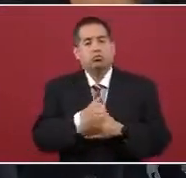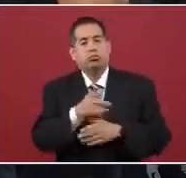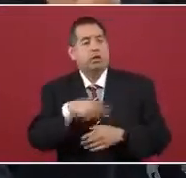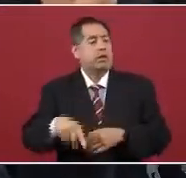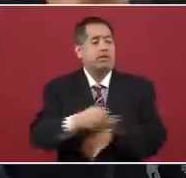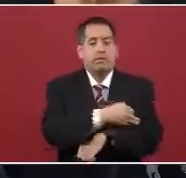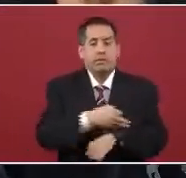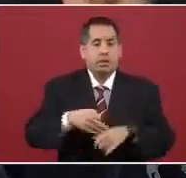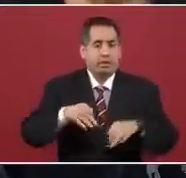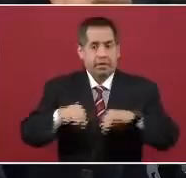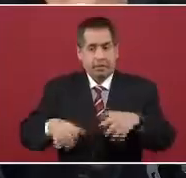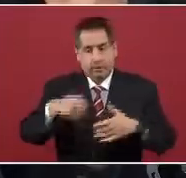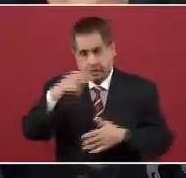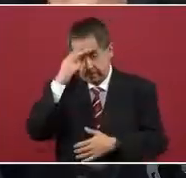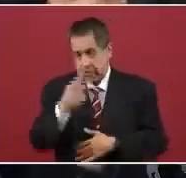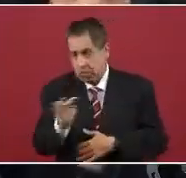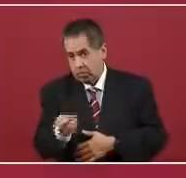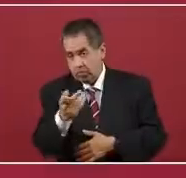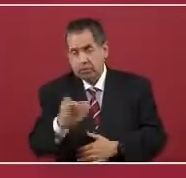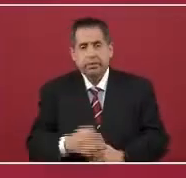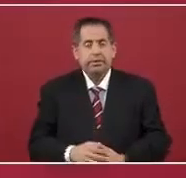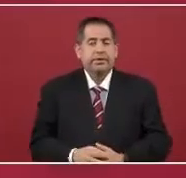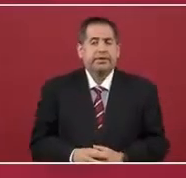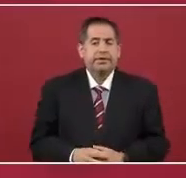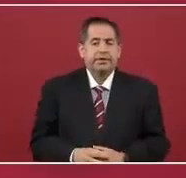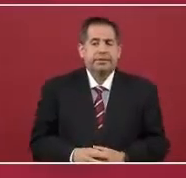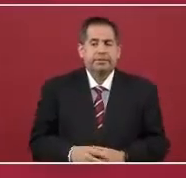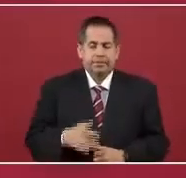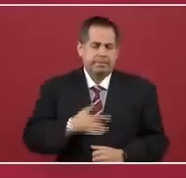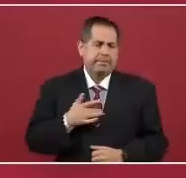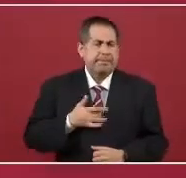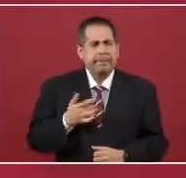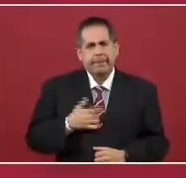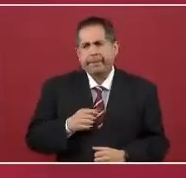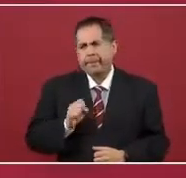familias trabajadoras de este país? Pues yo estoy a favor